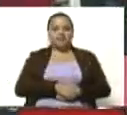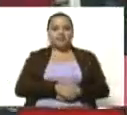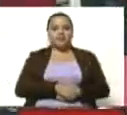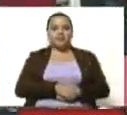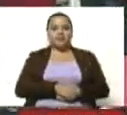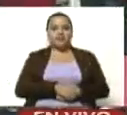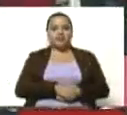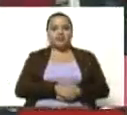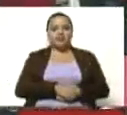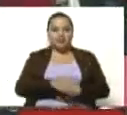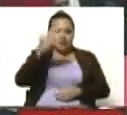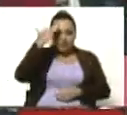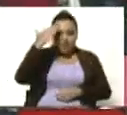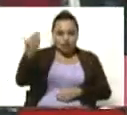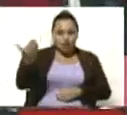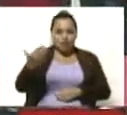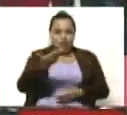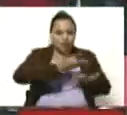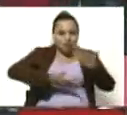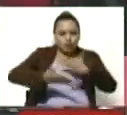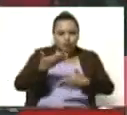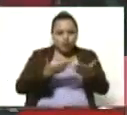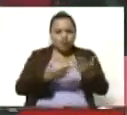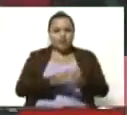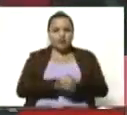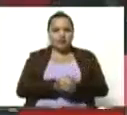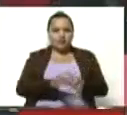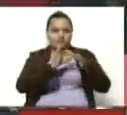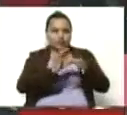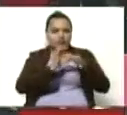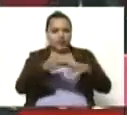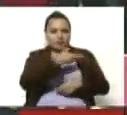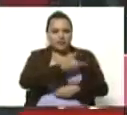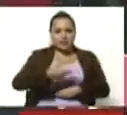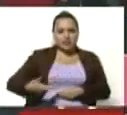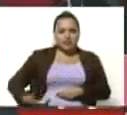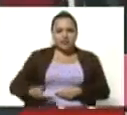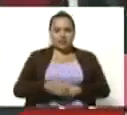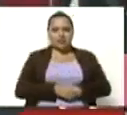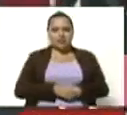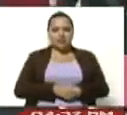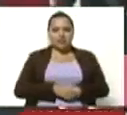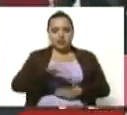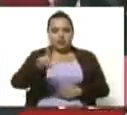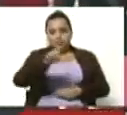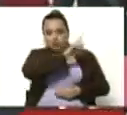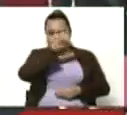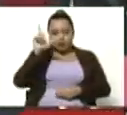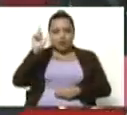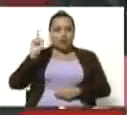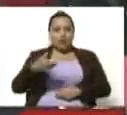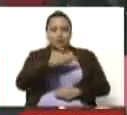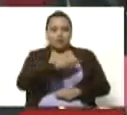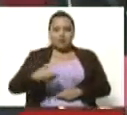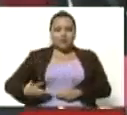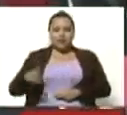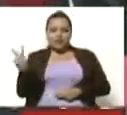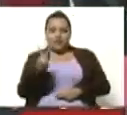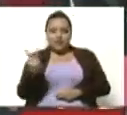un saludo cordial y fraterno al presidente del partido y presidente de Venezuela